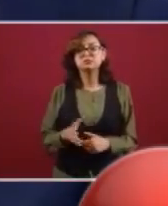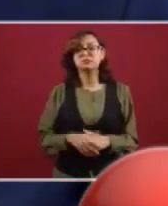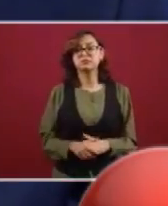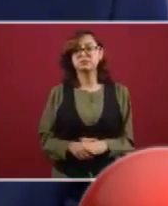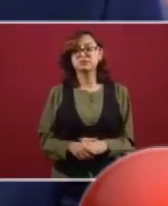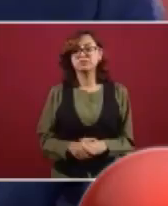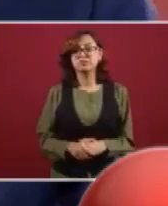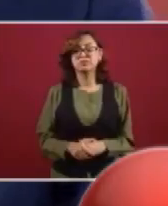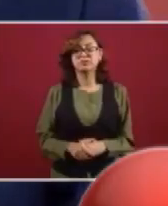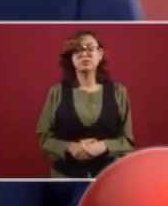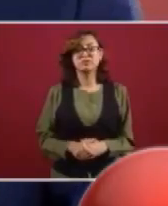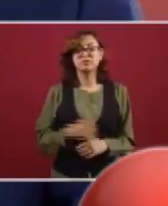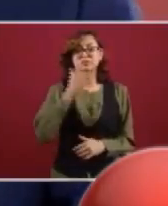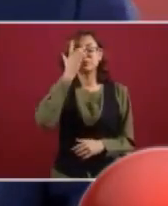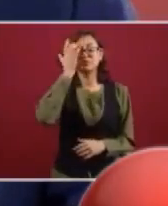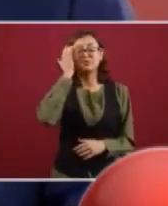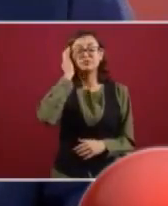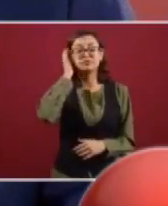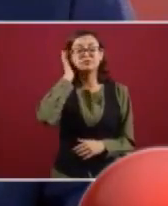estaban